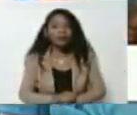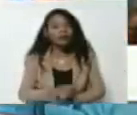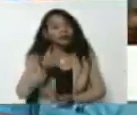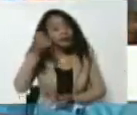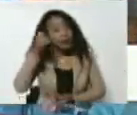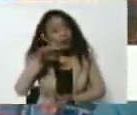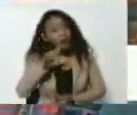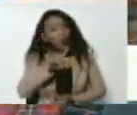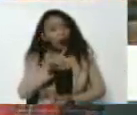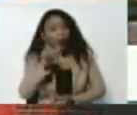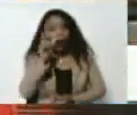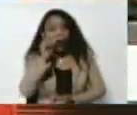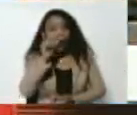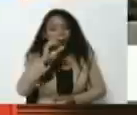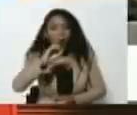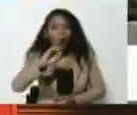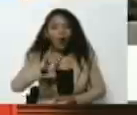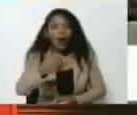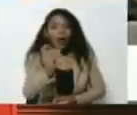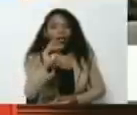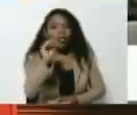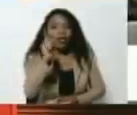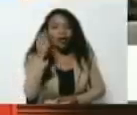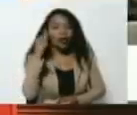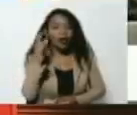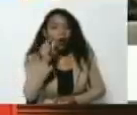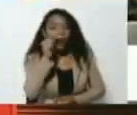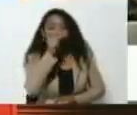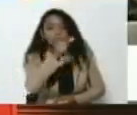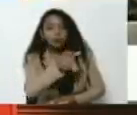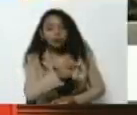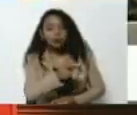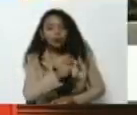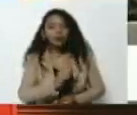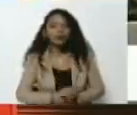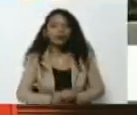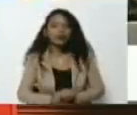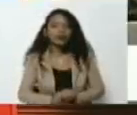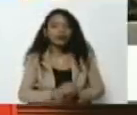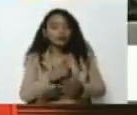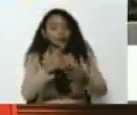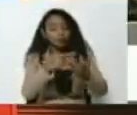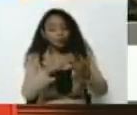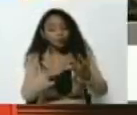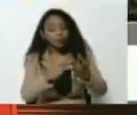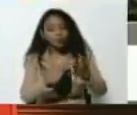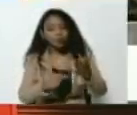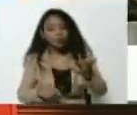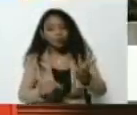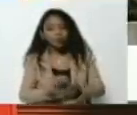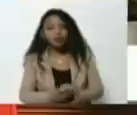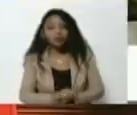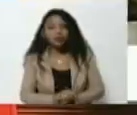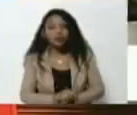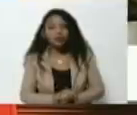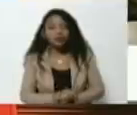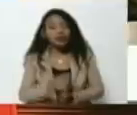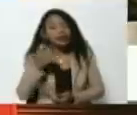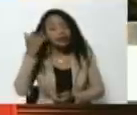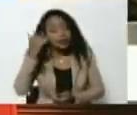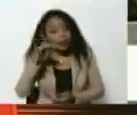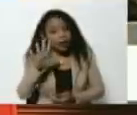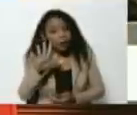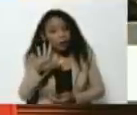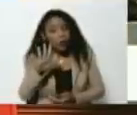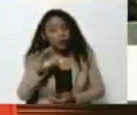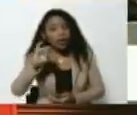Creemos en Fabricio Ojeda, en Hugo Trejo, en Alberto Lovera, en Lilian Gouverneur. Creemos en